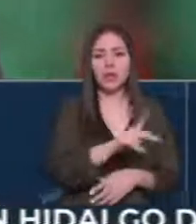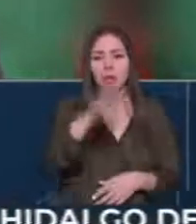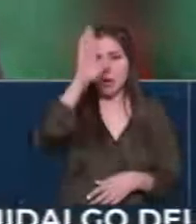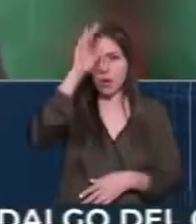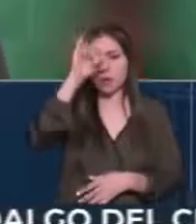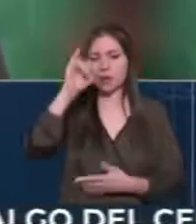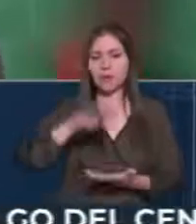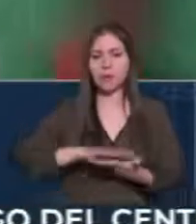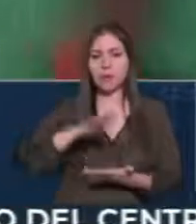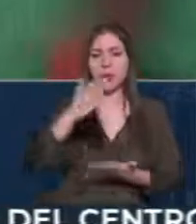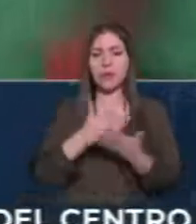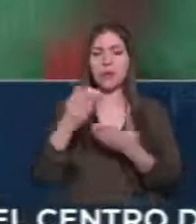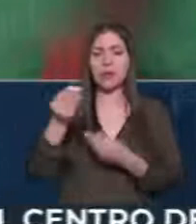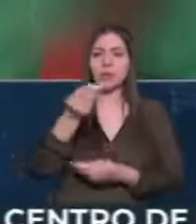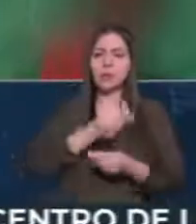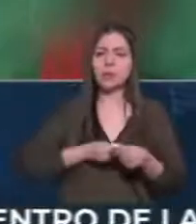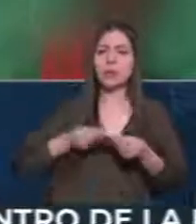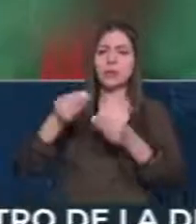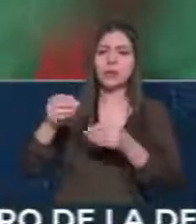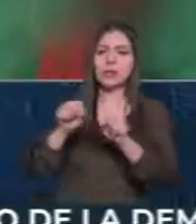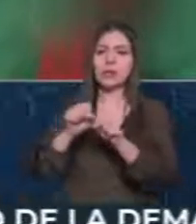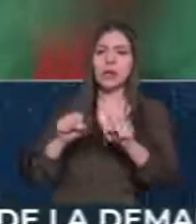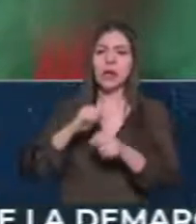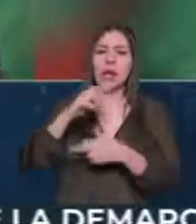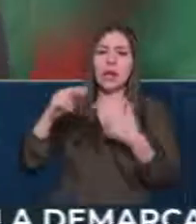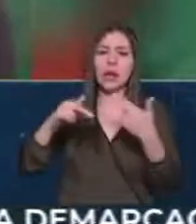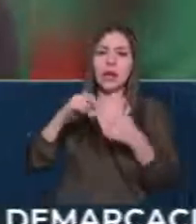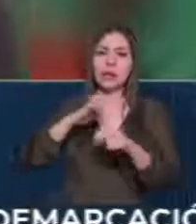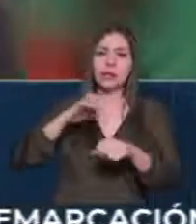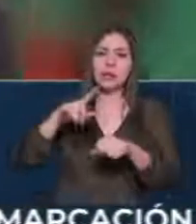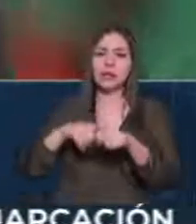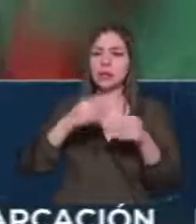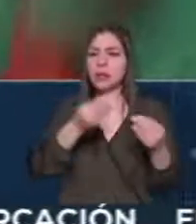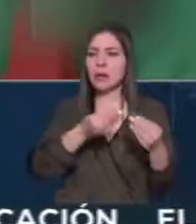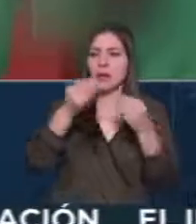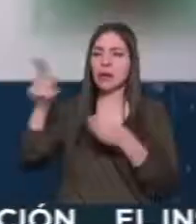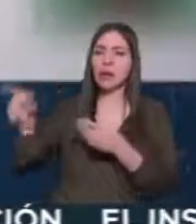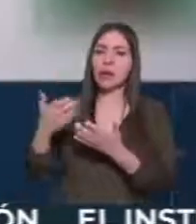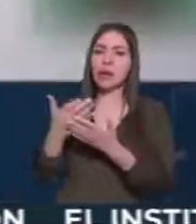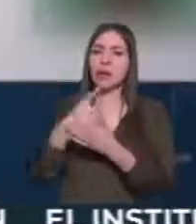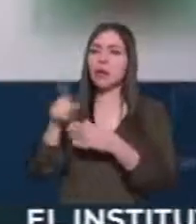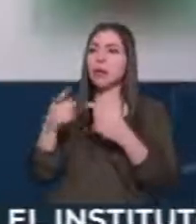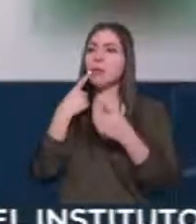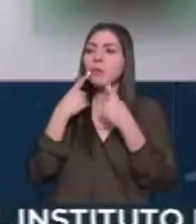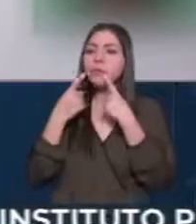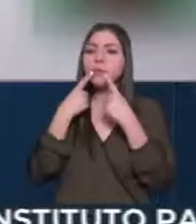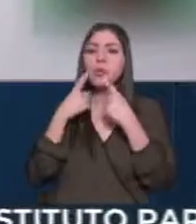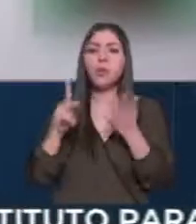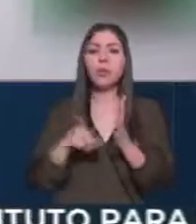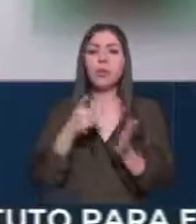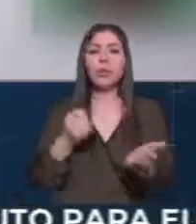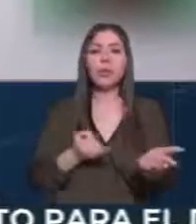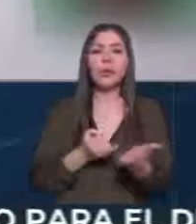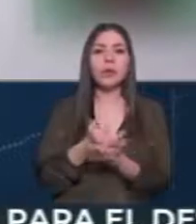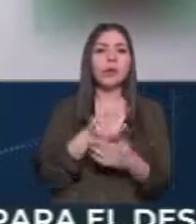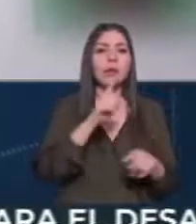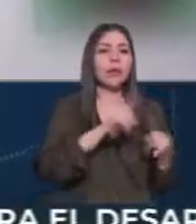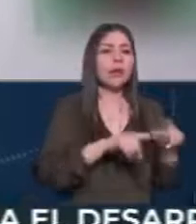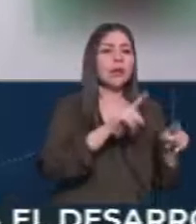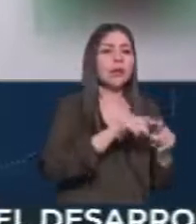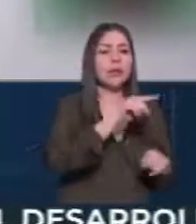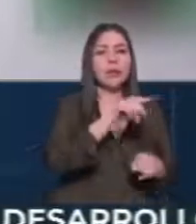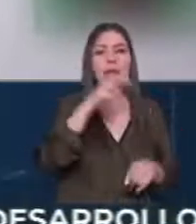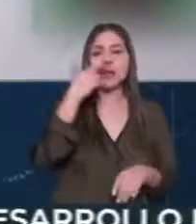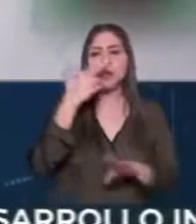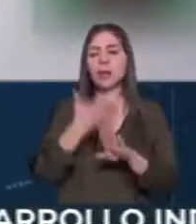el expediente a la Sala Regional Especializada para que emita a la brevedad una nueva sentencia, deslinde responsabilidades y establezca